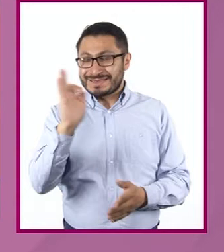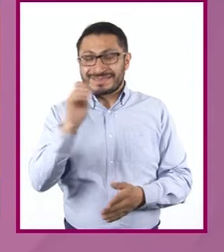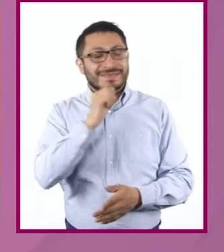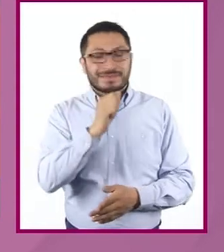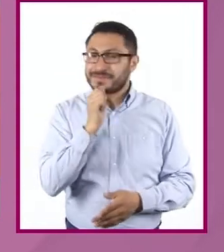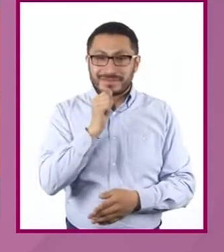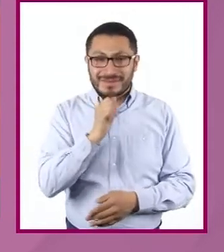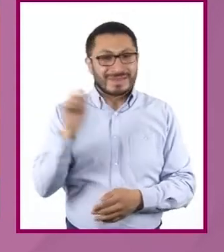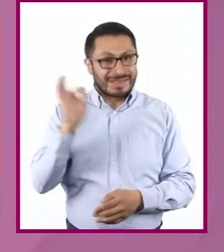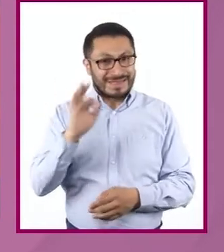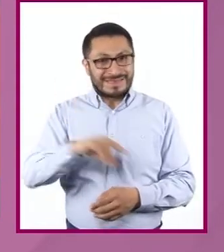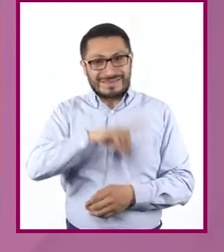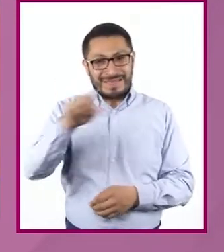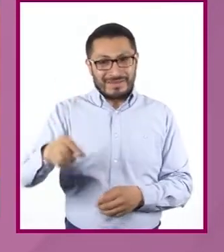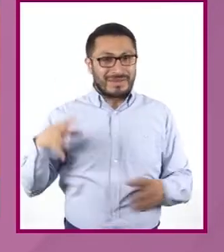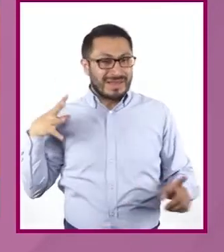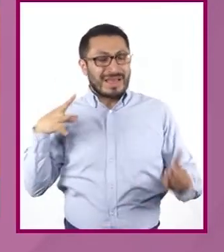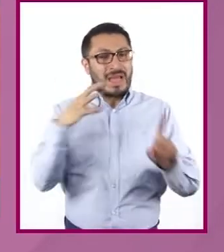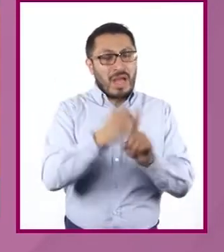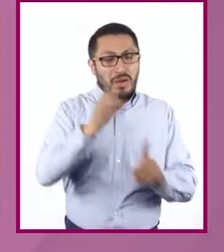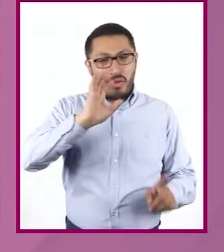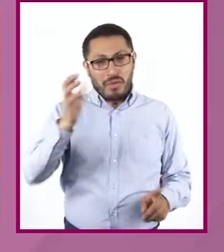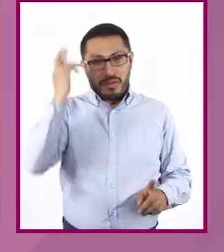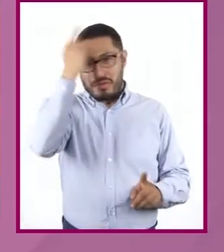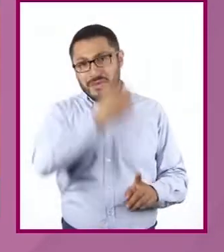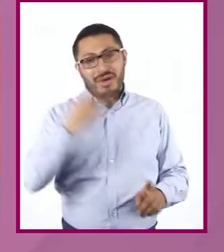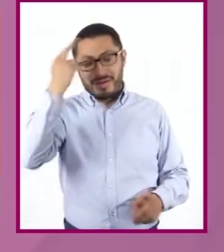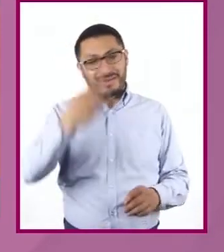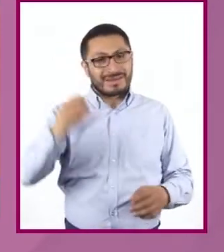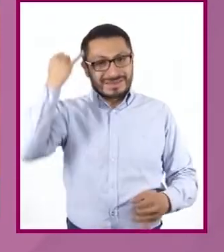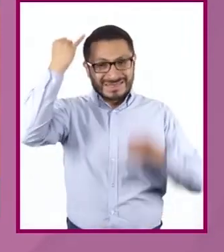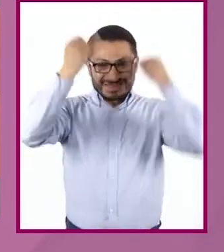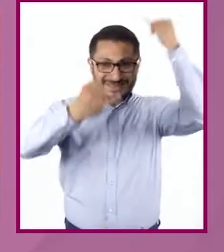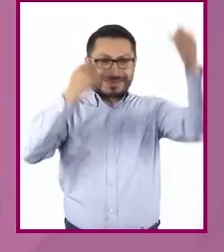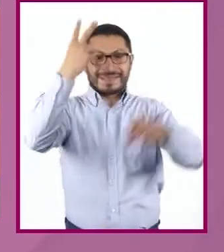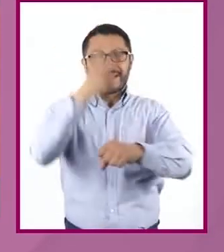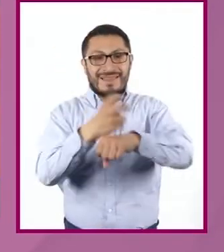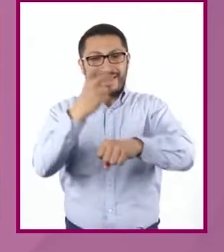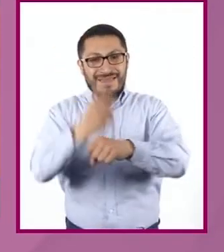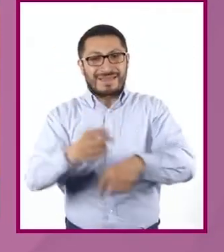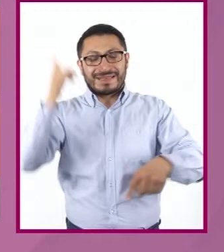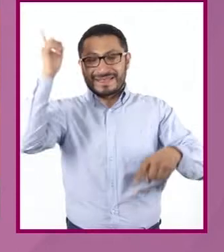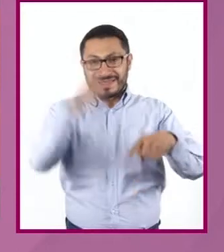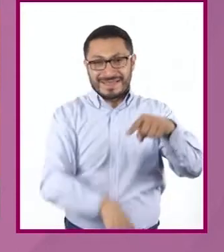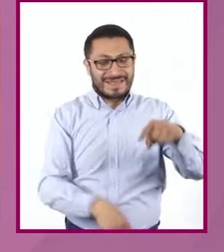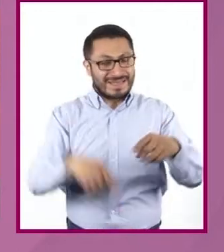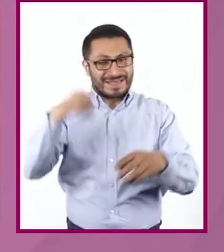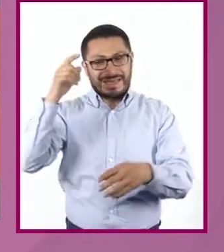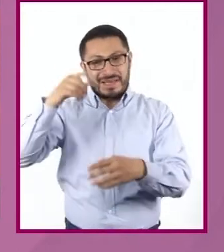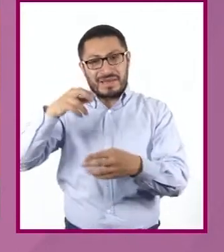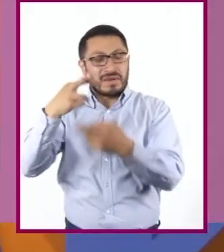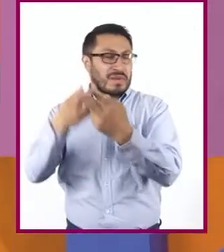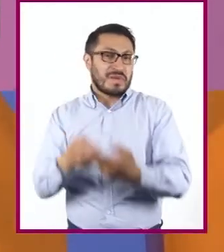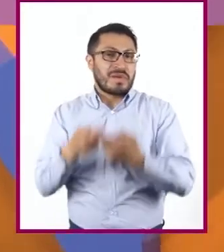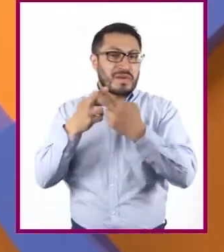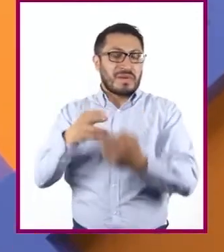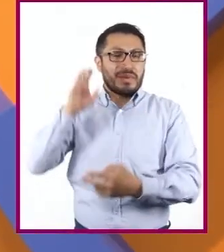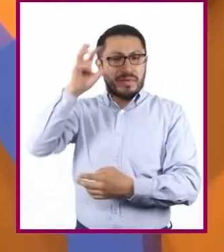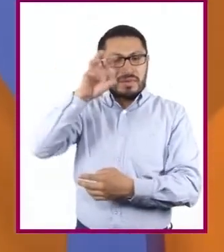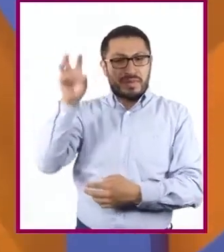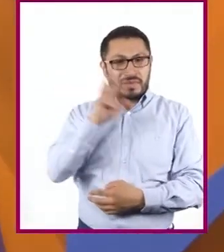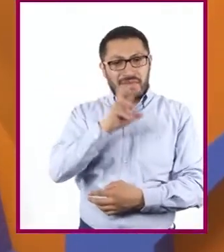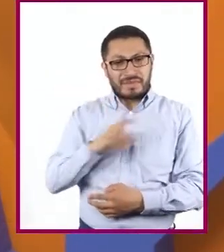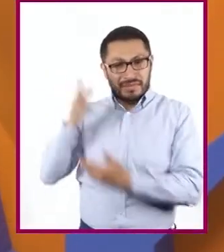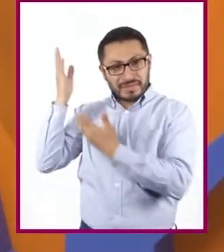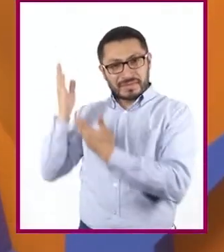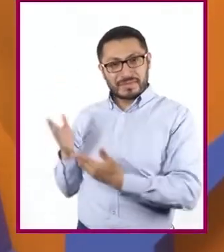más tarde cuando hayamos revisado lo que son las ideas secundarias y podamos quitar las piezas restantes. Ahora